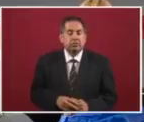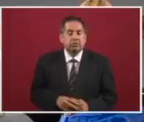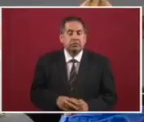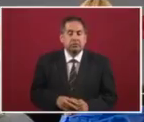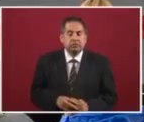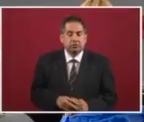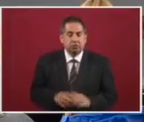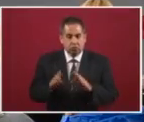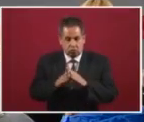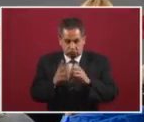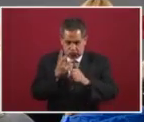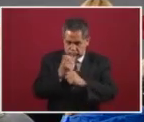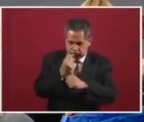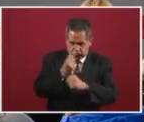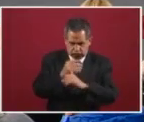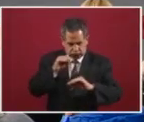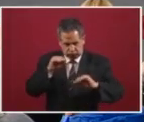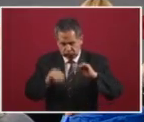con mantenimiento,